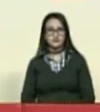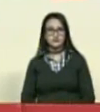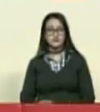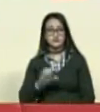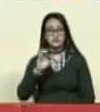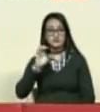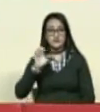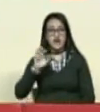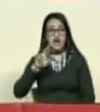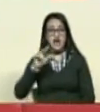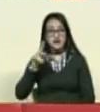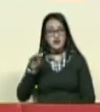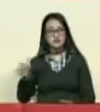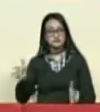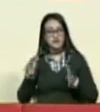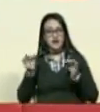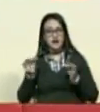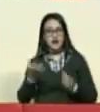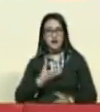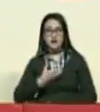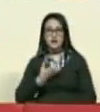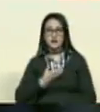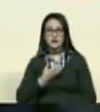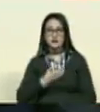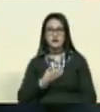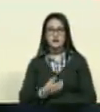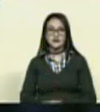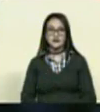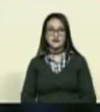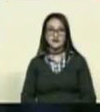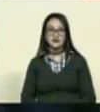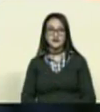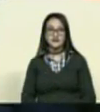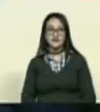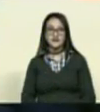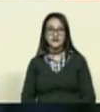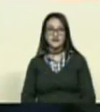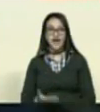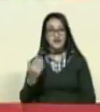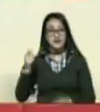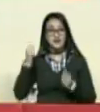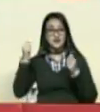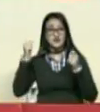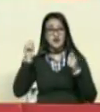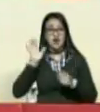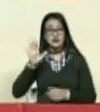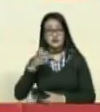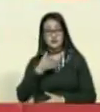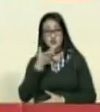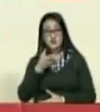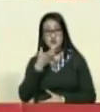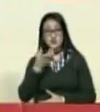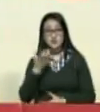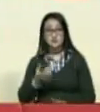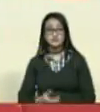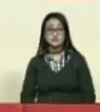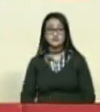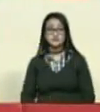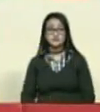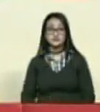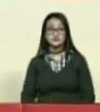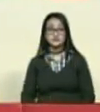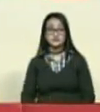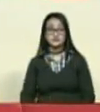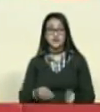Erika Faría ganaremos la alcaldía. Ayer dijeron la consigna. nombró